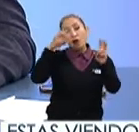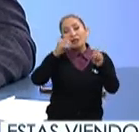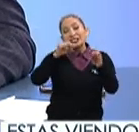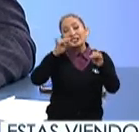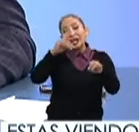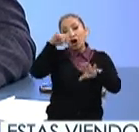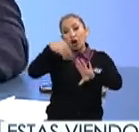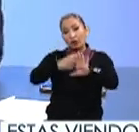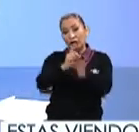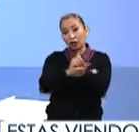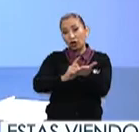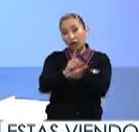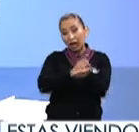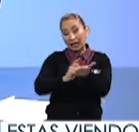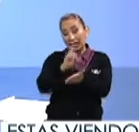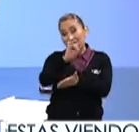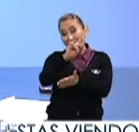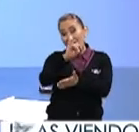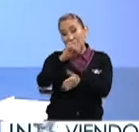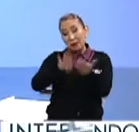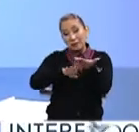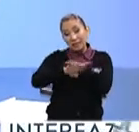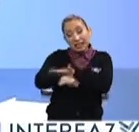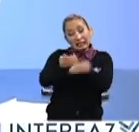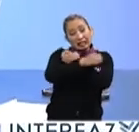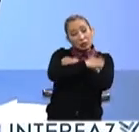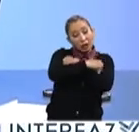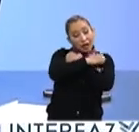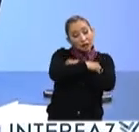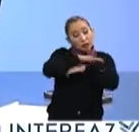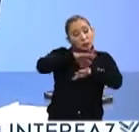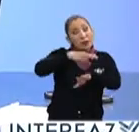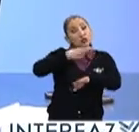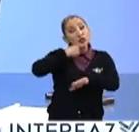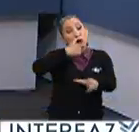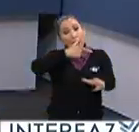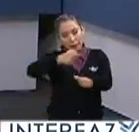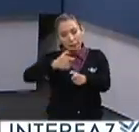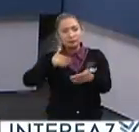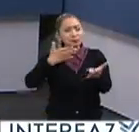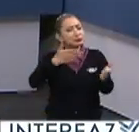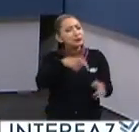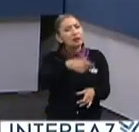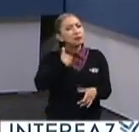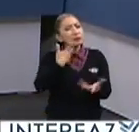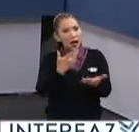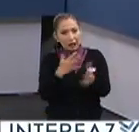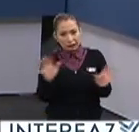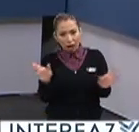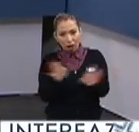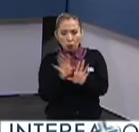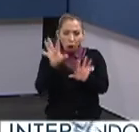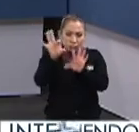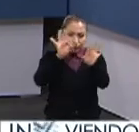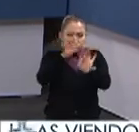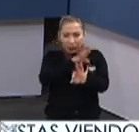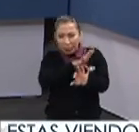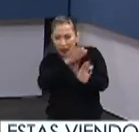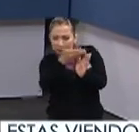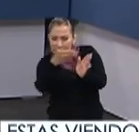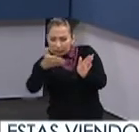el Delito, precisamente sobre la prevención, la educación sobre el uso de armas. Javier, hacíamos ya un esquema